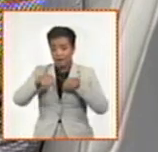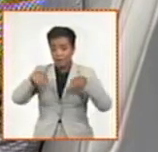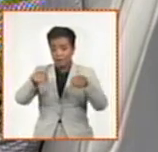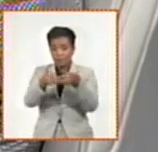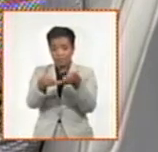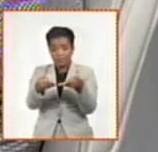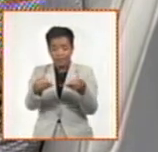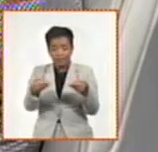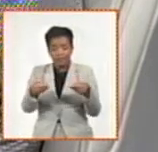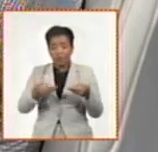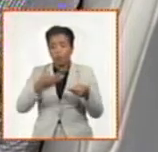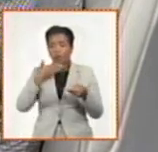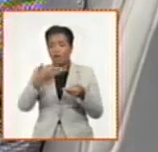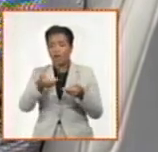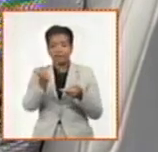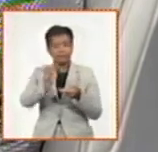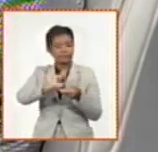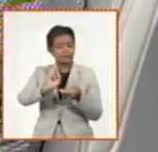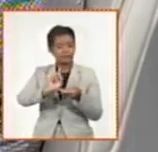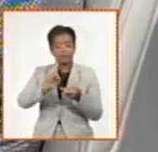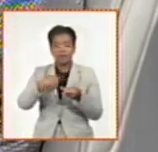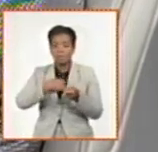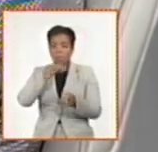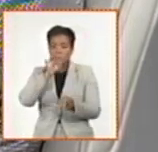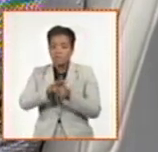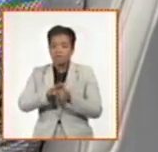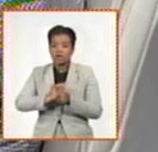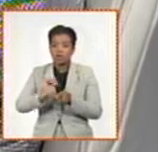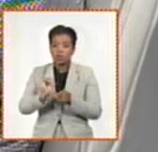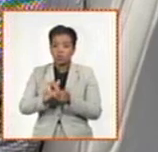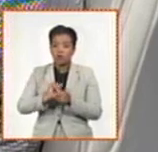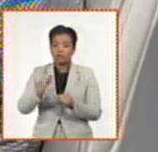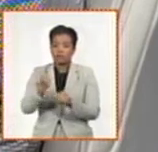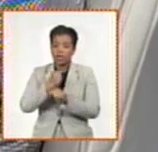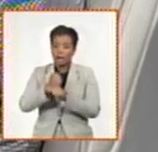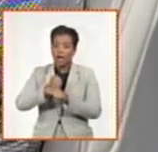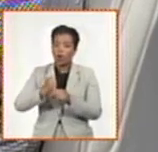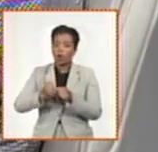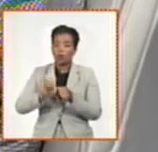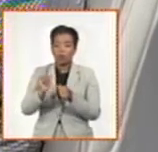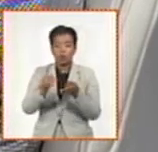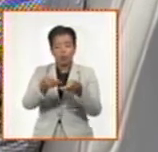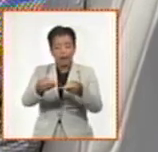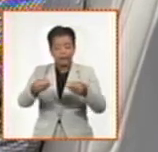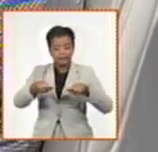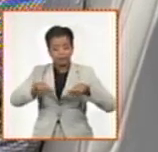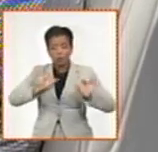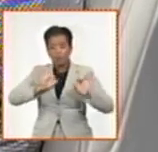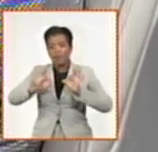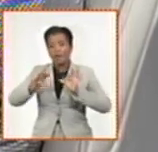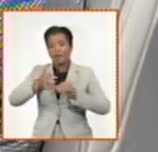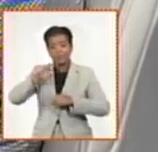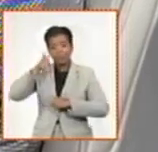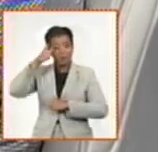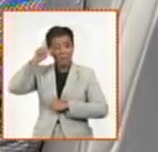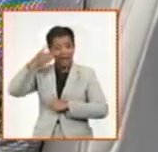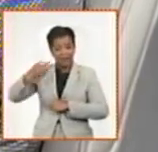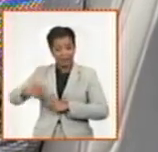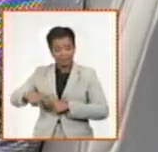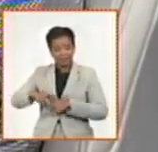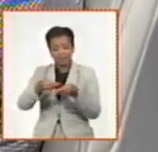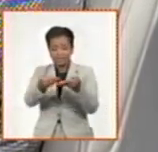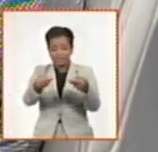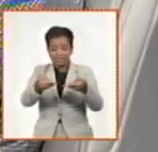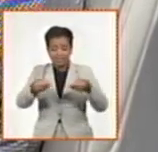tenía un suelo idóneo, y empezamos a hacer un trabajo de mejoramiento y conservación de suelo, que es lo fundamental de una finca para poder tener